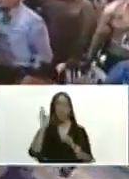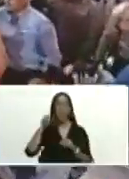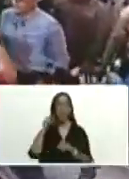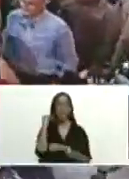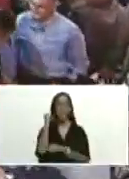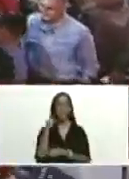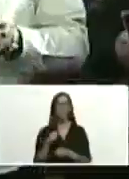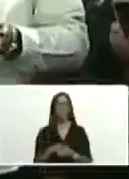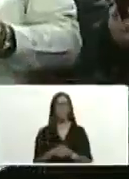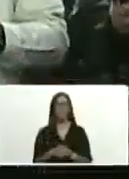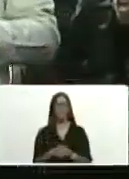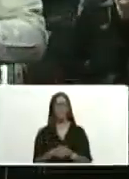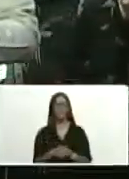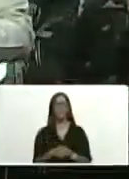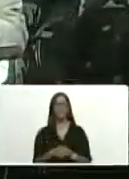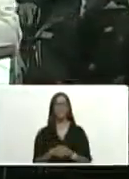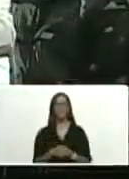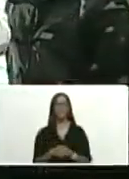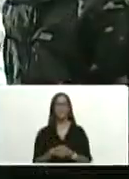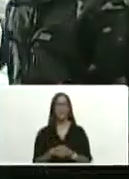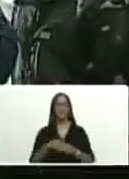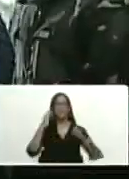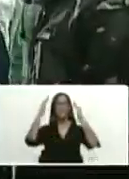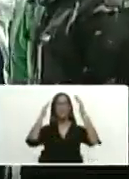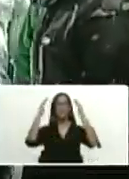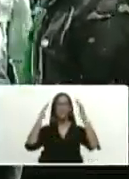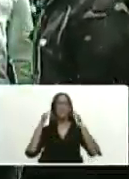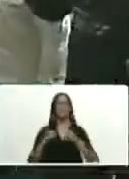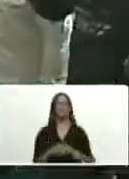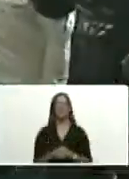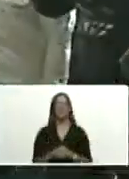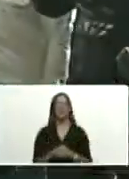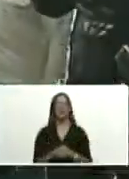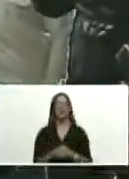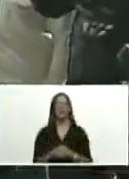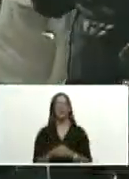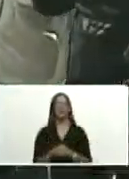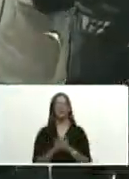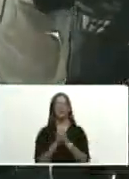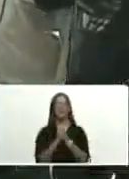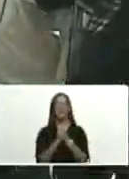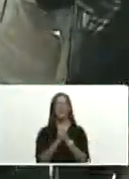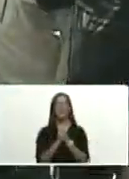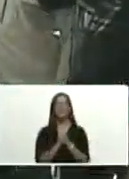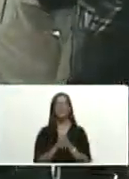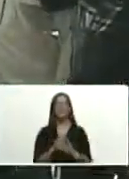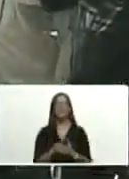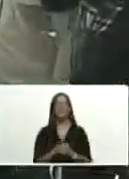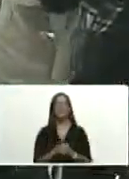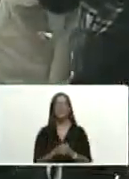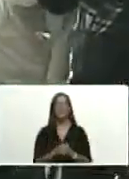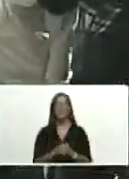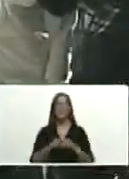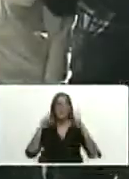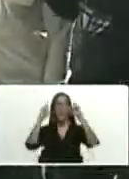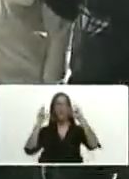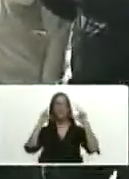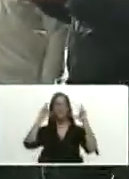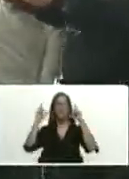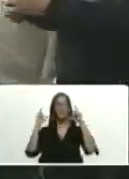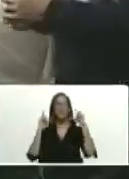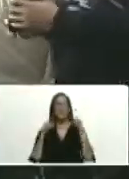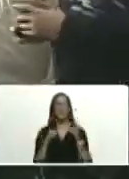vencida bueno mis saludos por aquí Ah muchacha muchacho bueno una foto Tómame